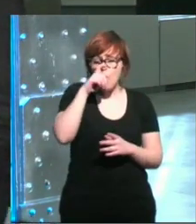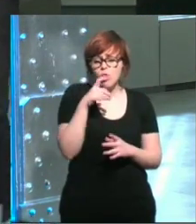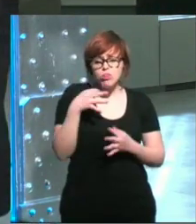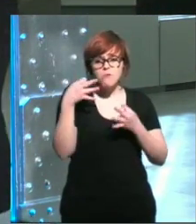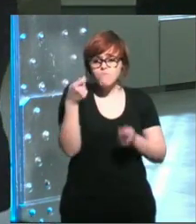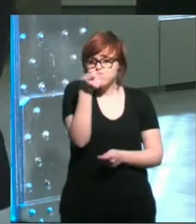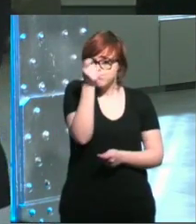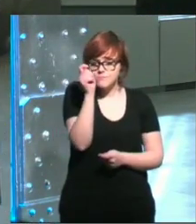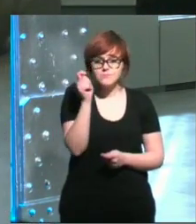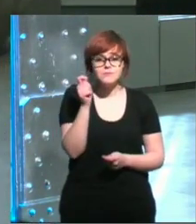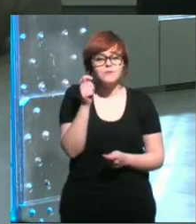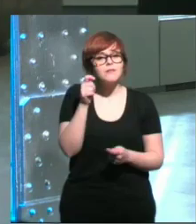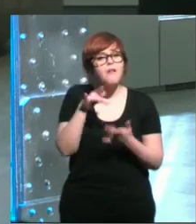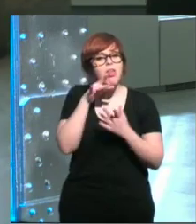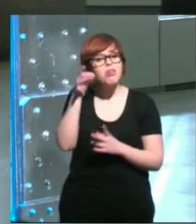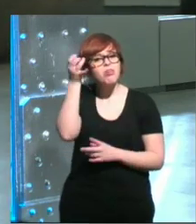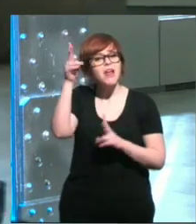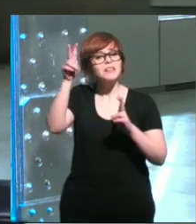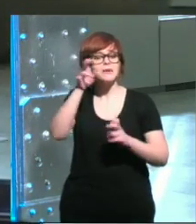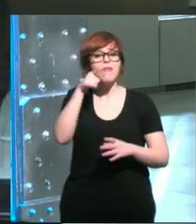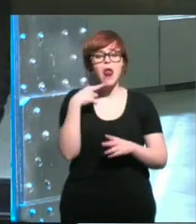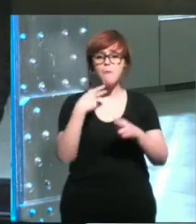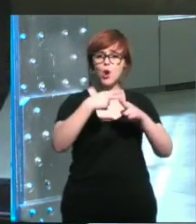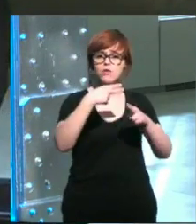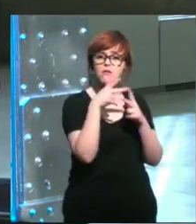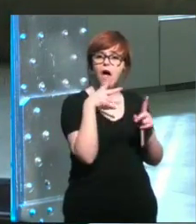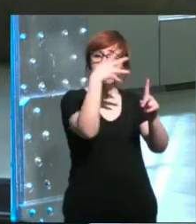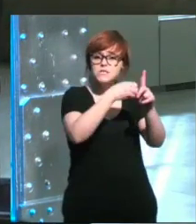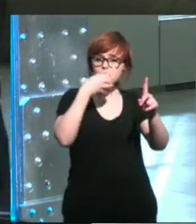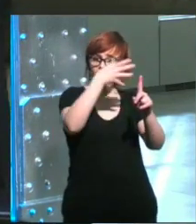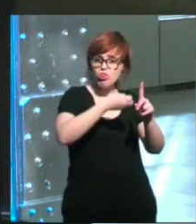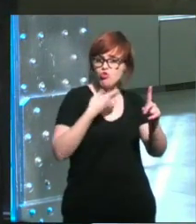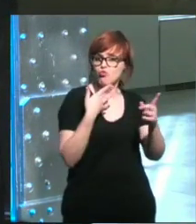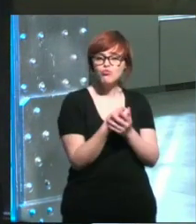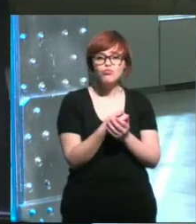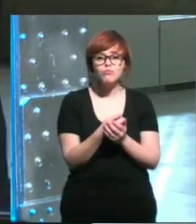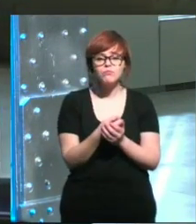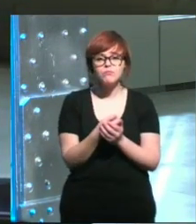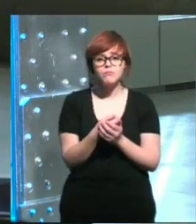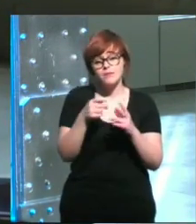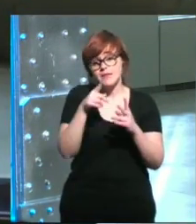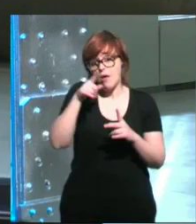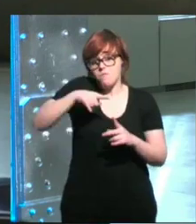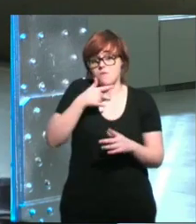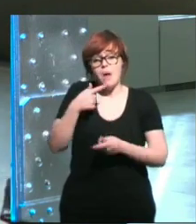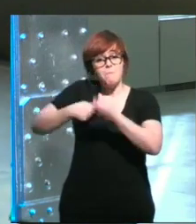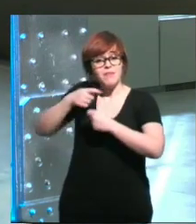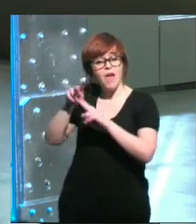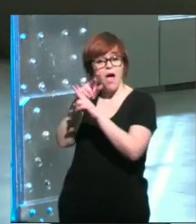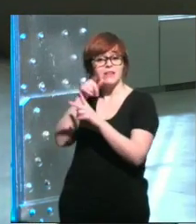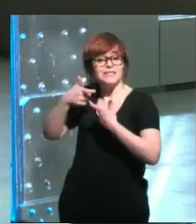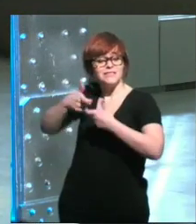idea de lo que es la política aspiracional o las ventas aspiracionales en el sector privado. Nos dijo, la gente